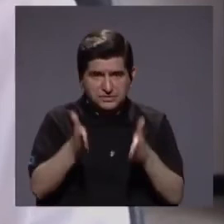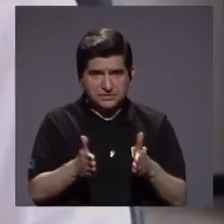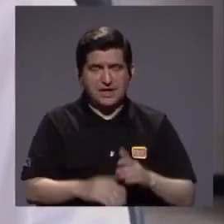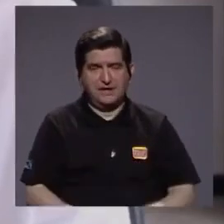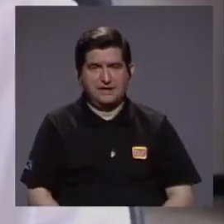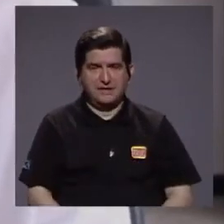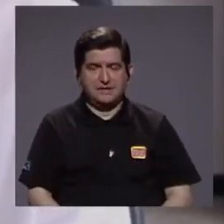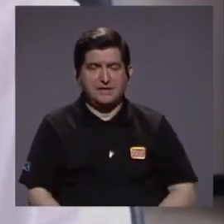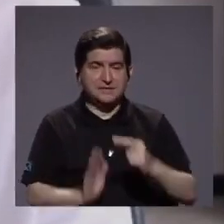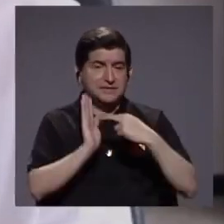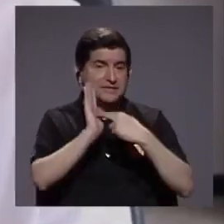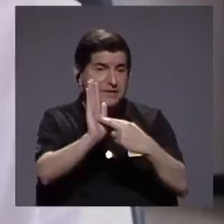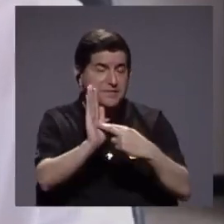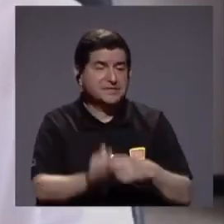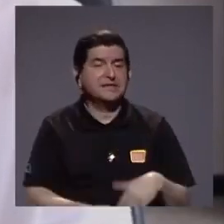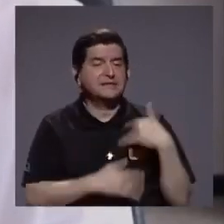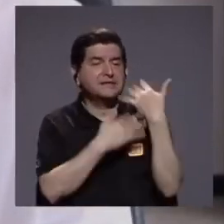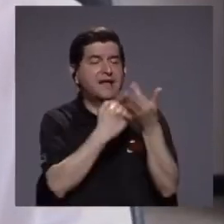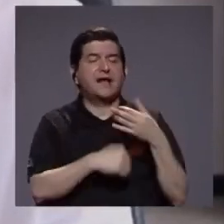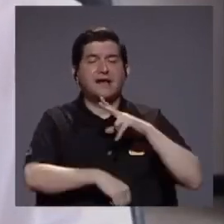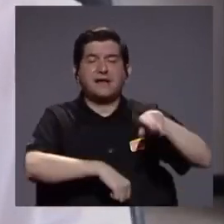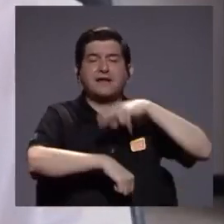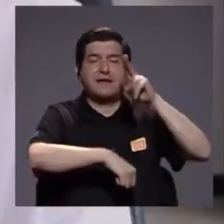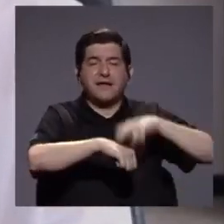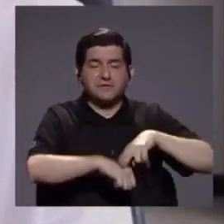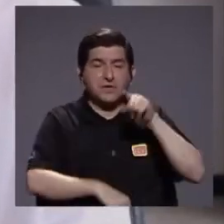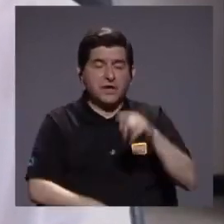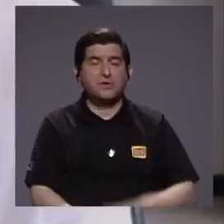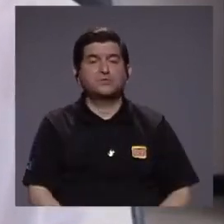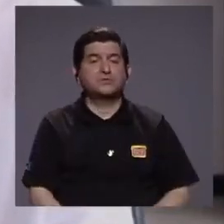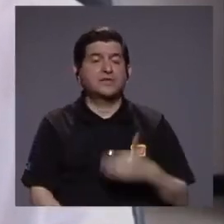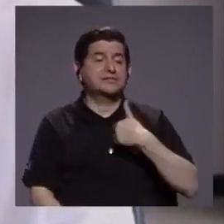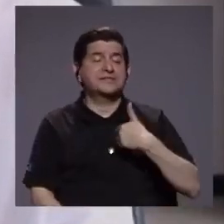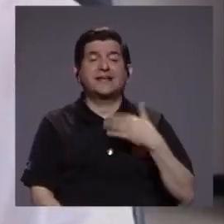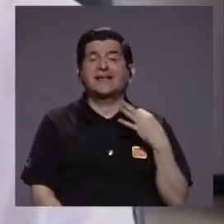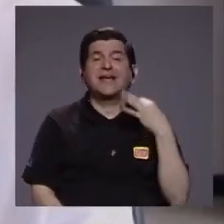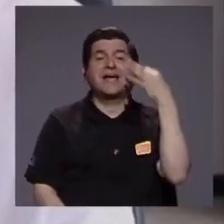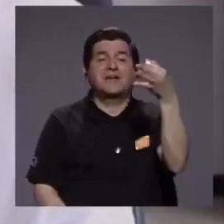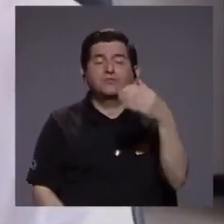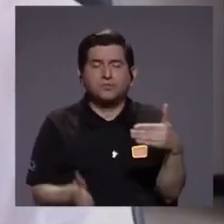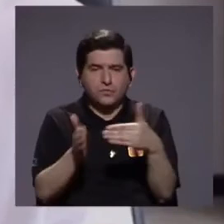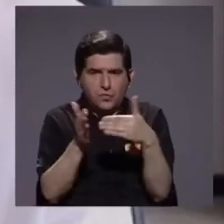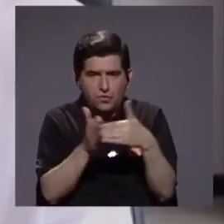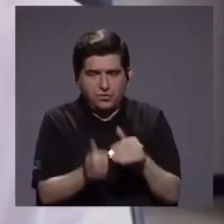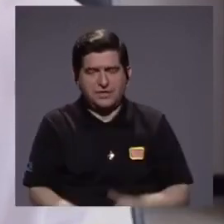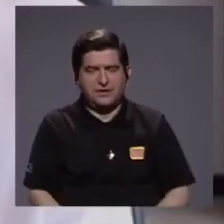estimados estudiantes, representan la esperanza nacional. Ustedes son los dueños del futuro. Lo repito,